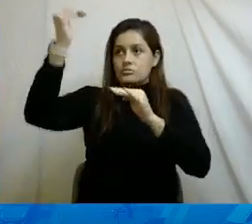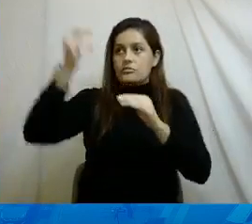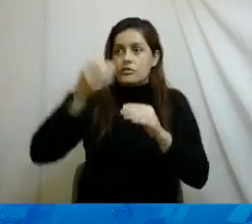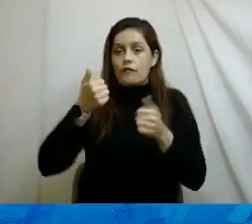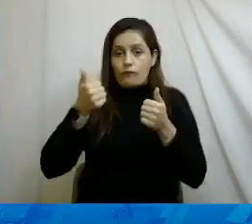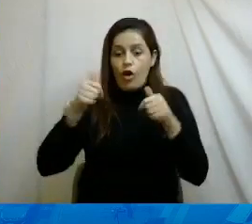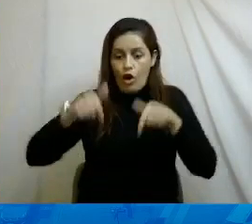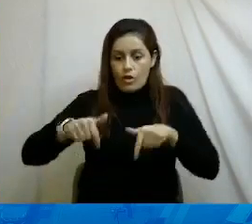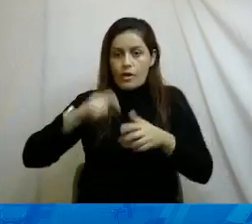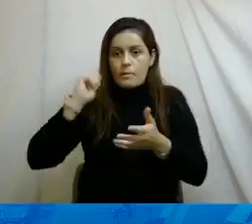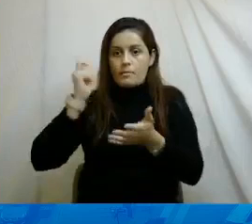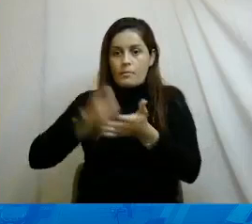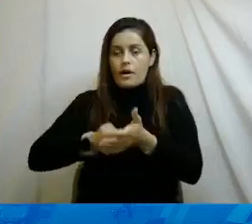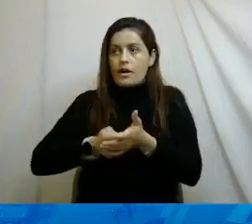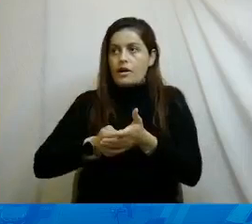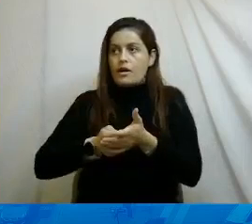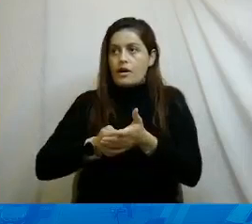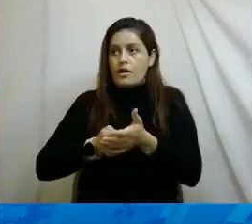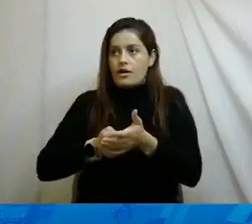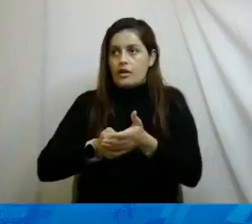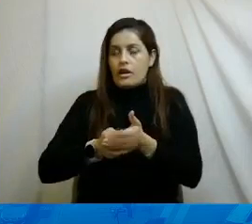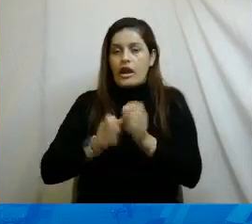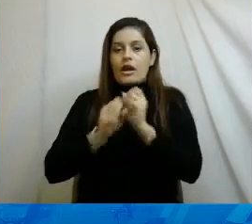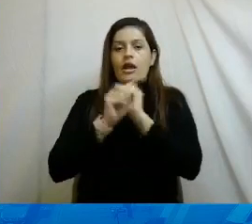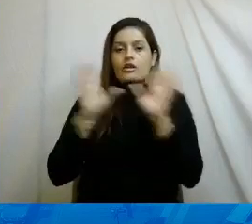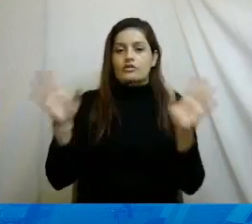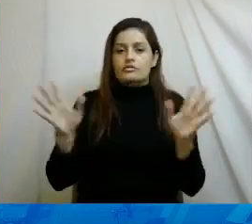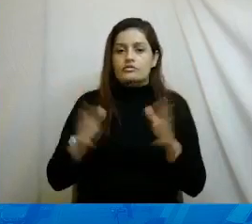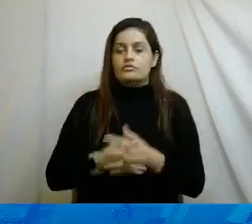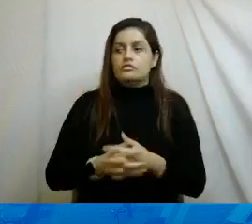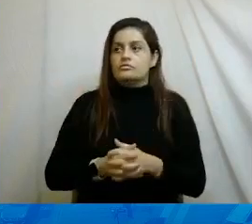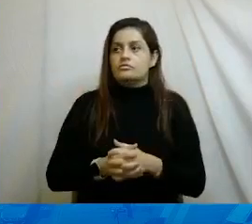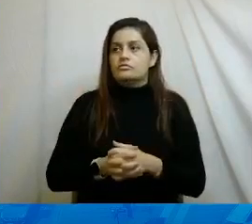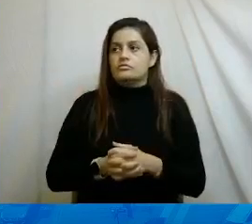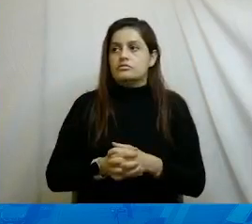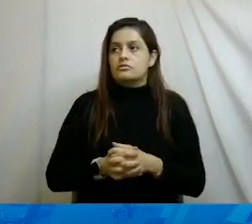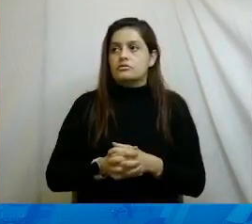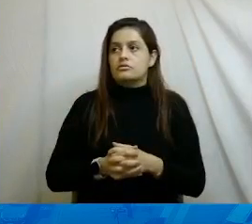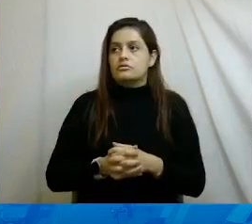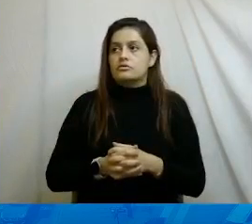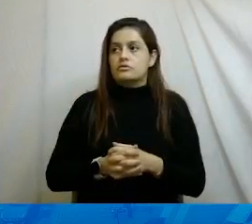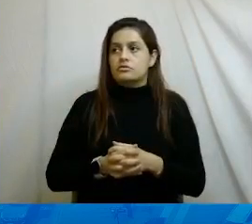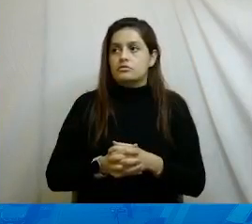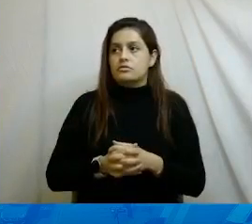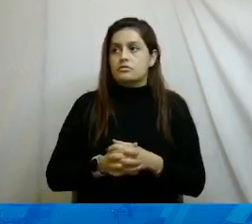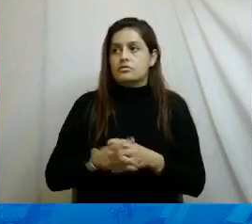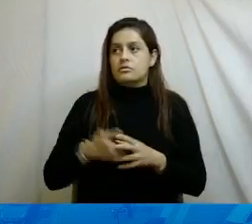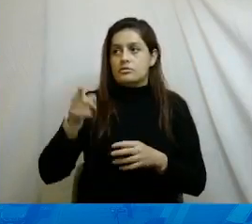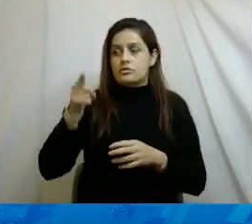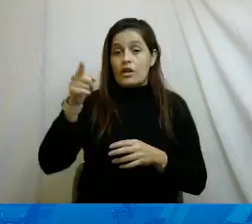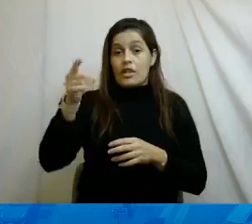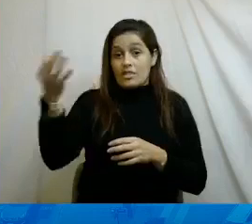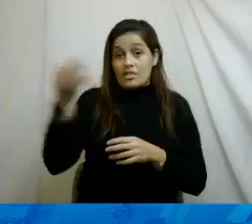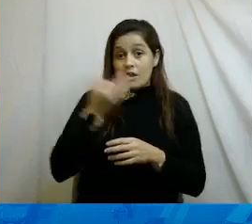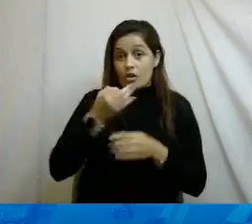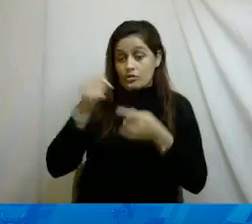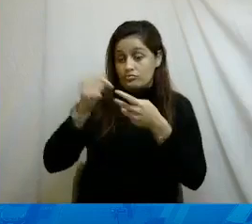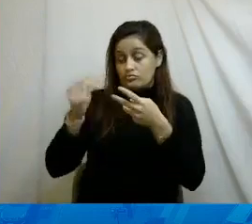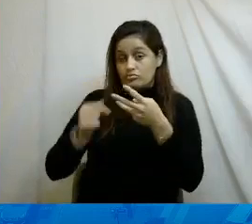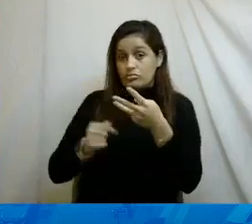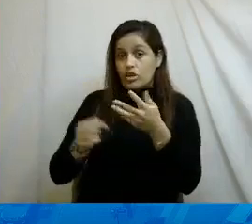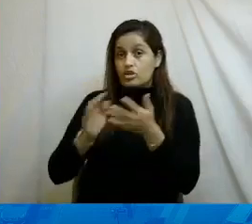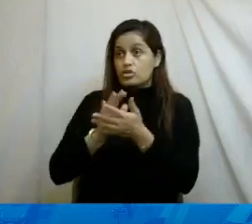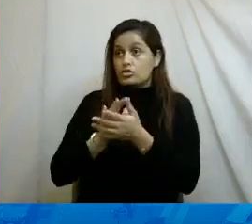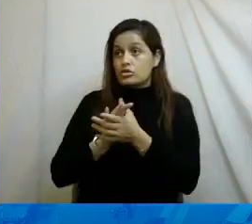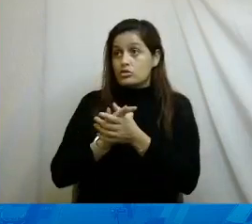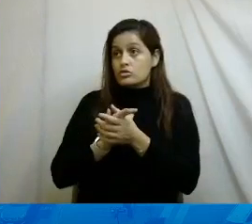eso es lo que estoy solicitando que se pueda aclarar. Sí, concejal, las que usted menciona, de hecho, las cobraletos, esas